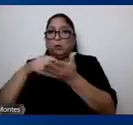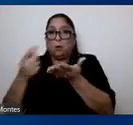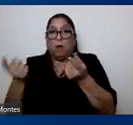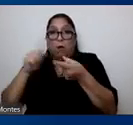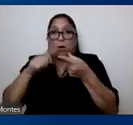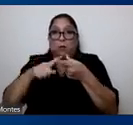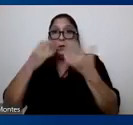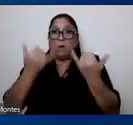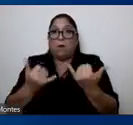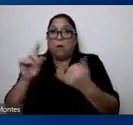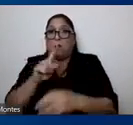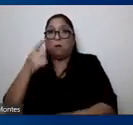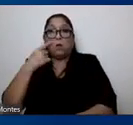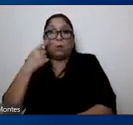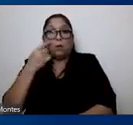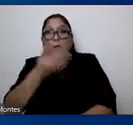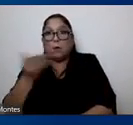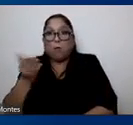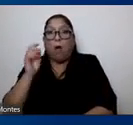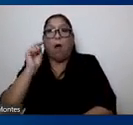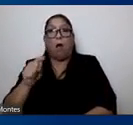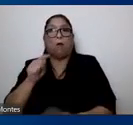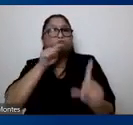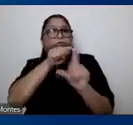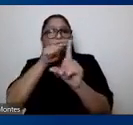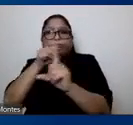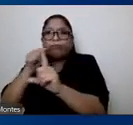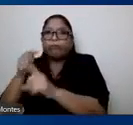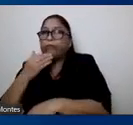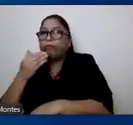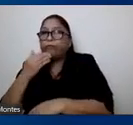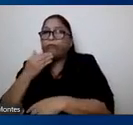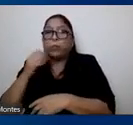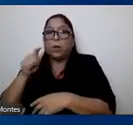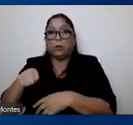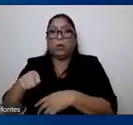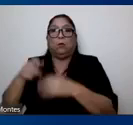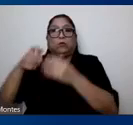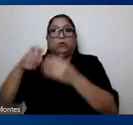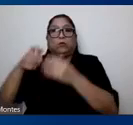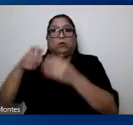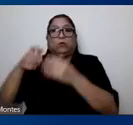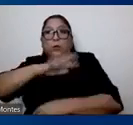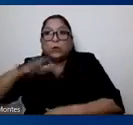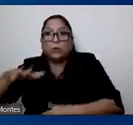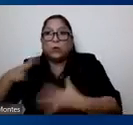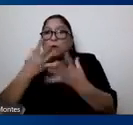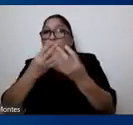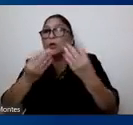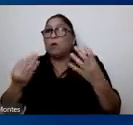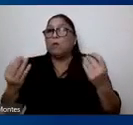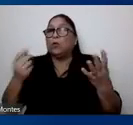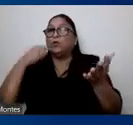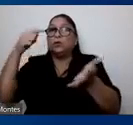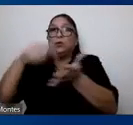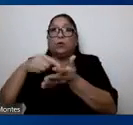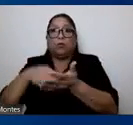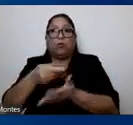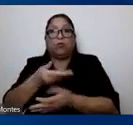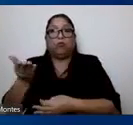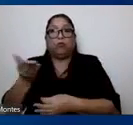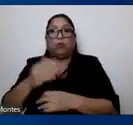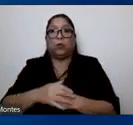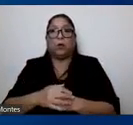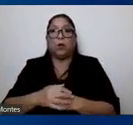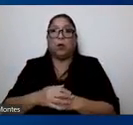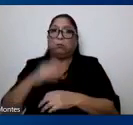los impactos sociales de las víctimas puntuales, de los huérfanos de esta época, que muchos de ellos fueron a